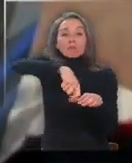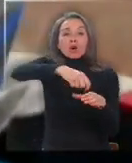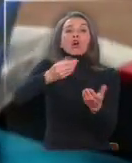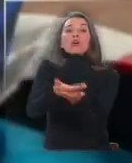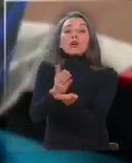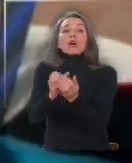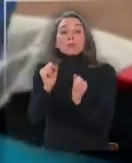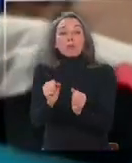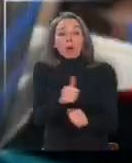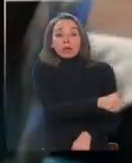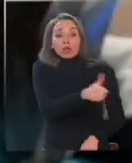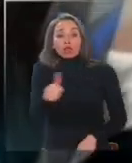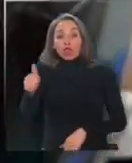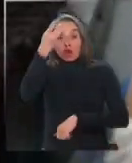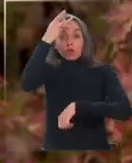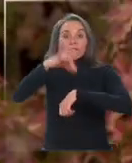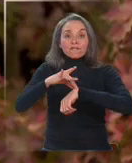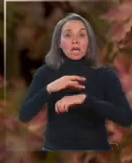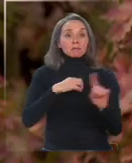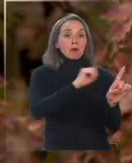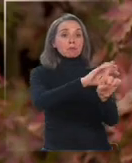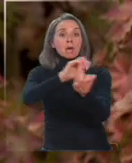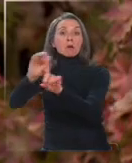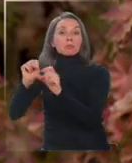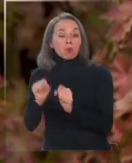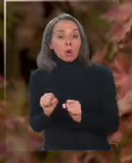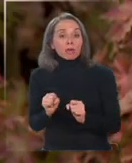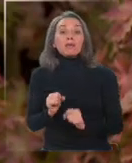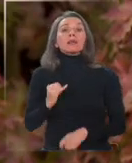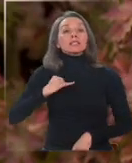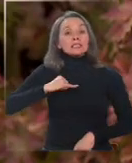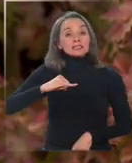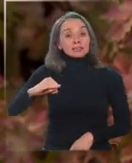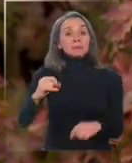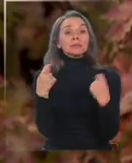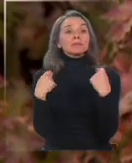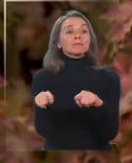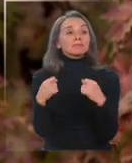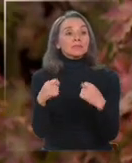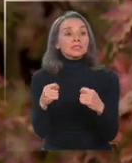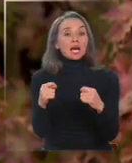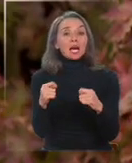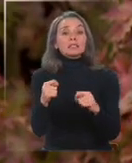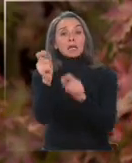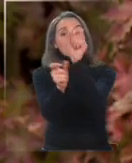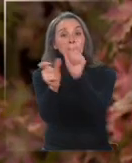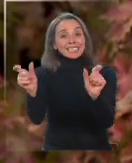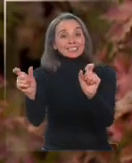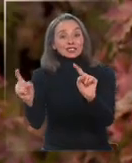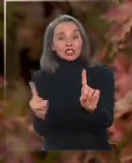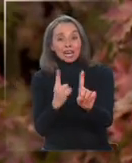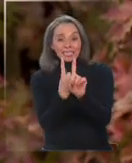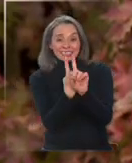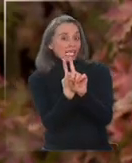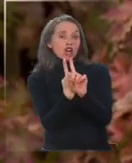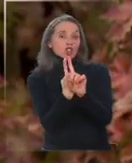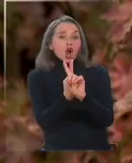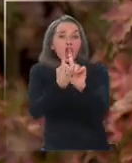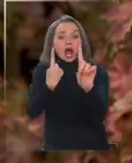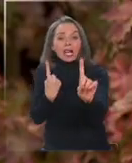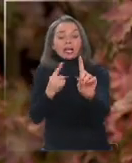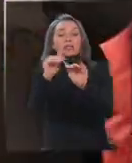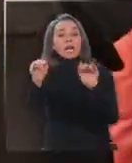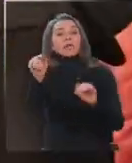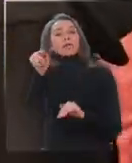todos. Lógico. Aquí no podemos enfermar todos. Lo que hay que tratar de mantener siempre es el distanciamiento social y un poco el entendimiento, lo que se ha llamado mucho